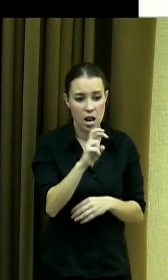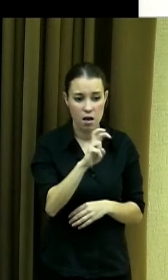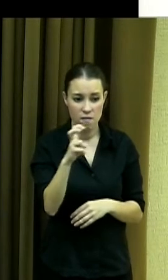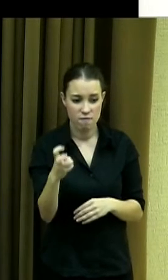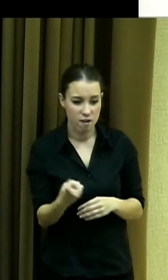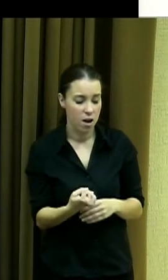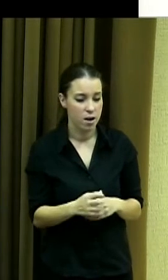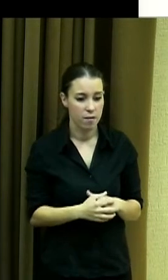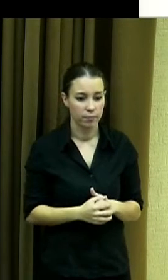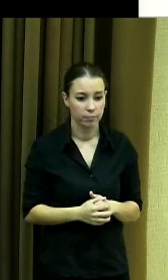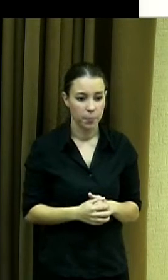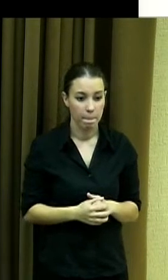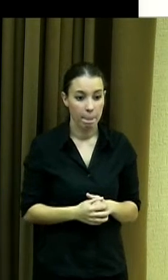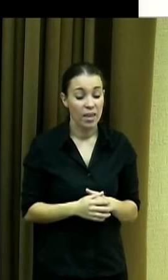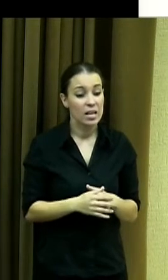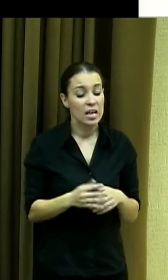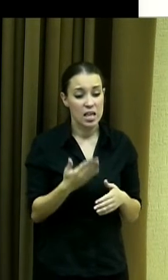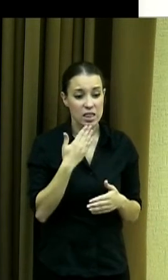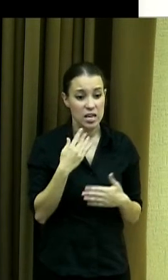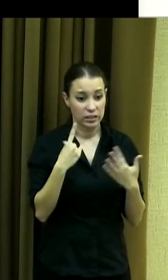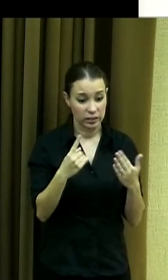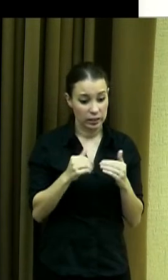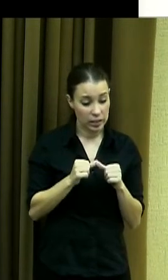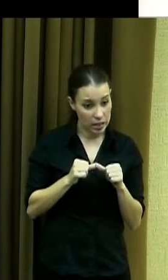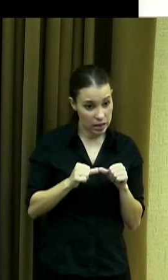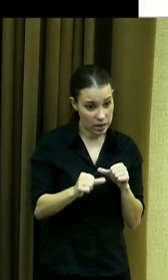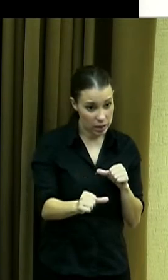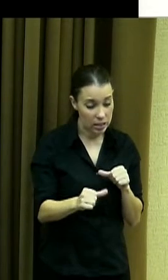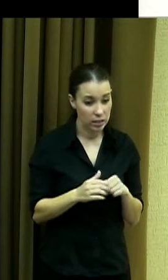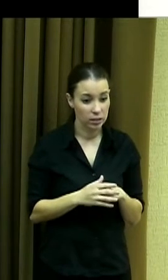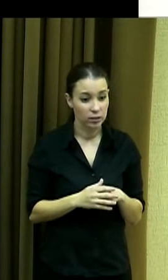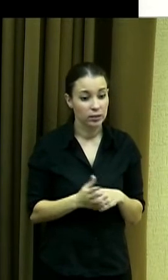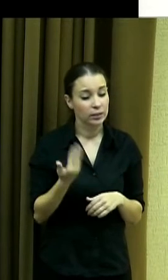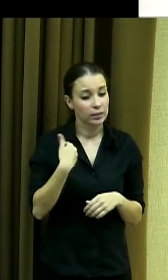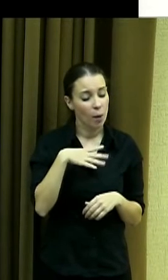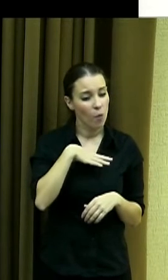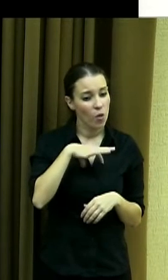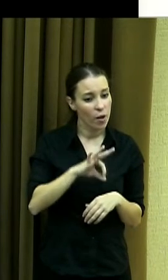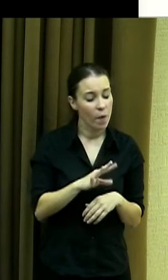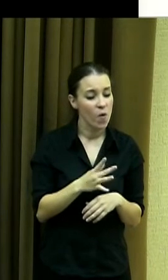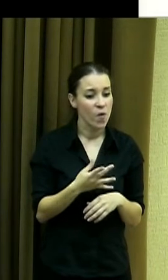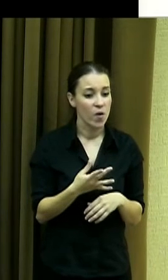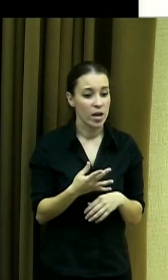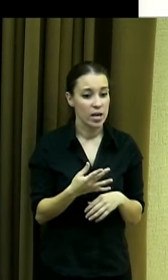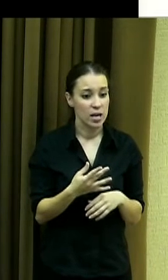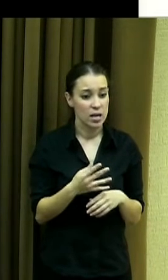de Battelle, etc. A partir de los 6 años ya sí podemos dar un diagnóstico,